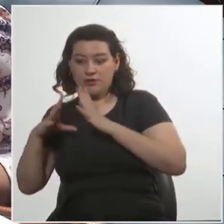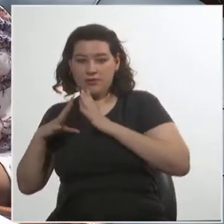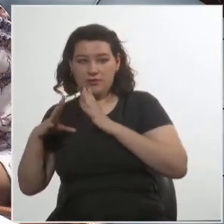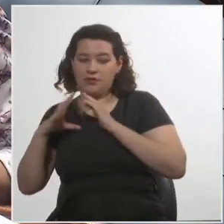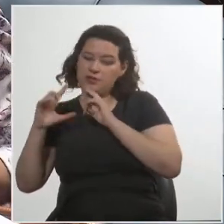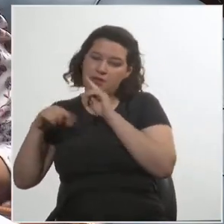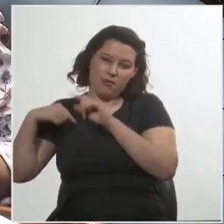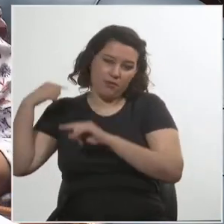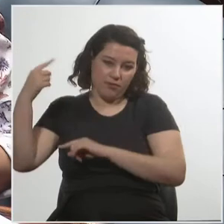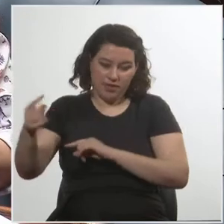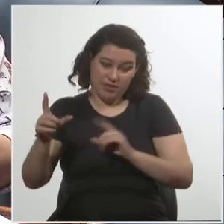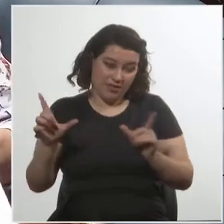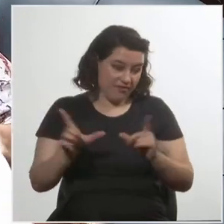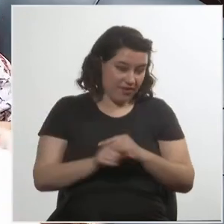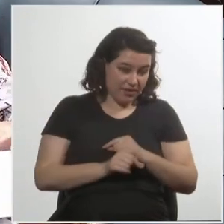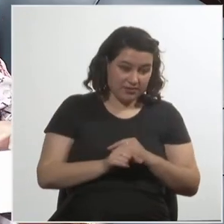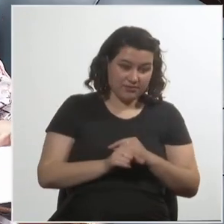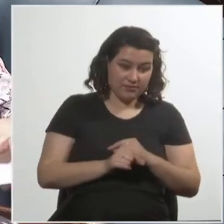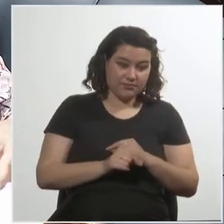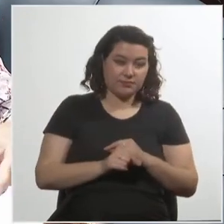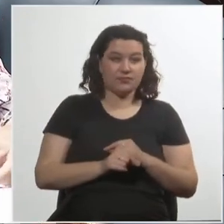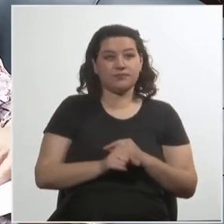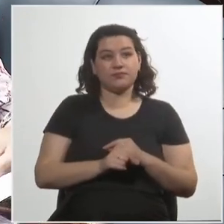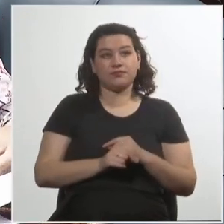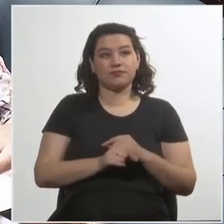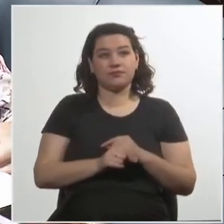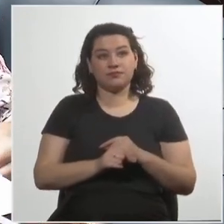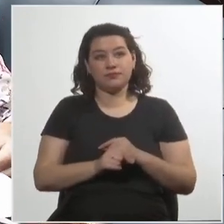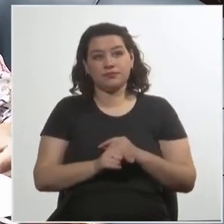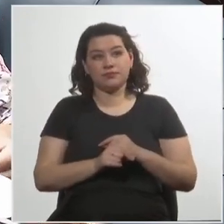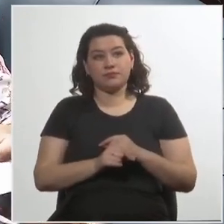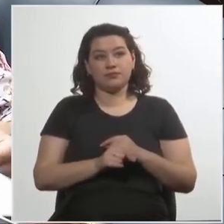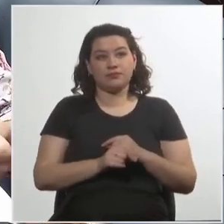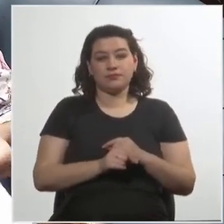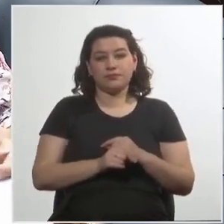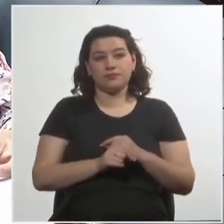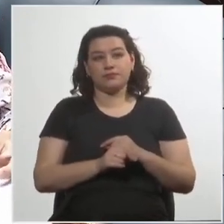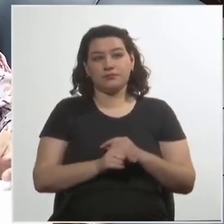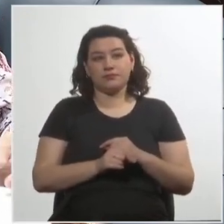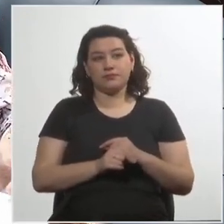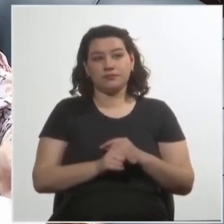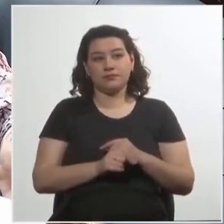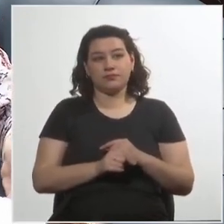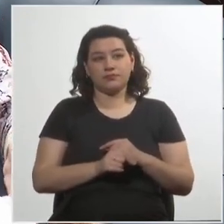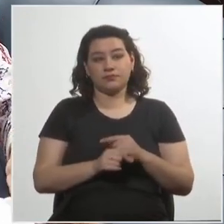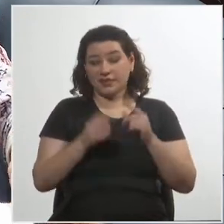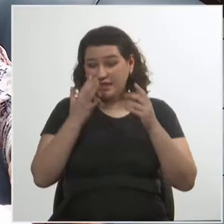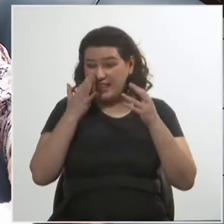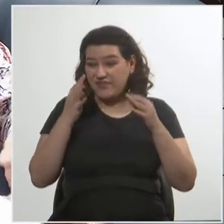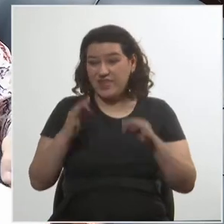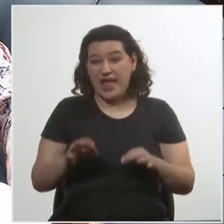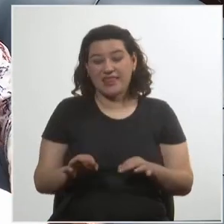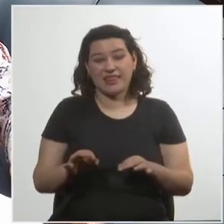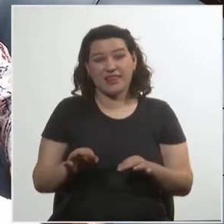a convocar luego de de que terminemos el tratamiento de esto y que definitivamente